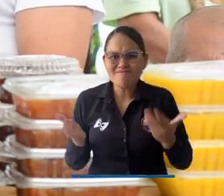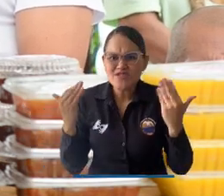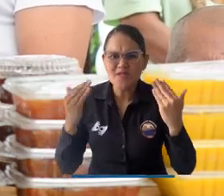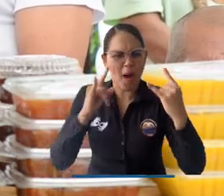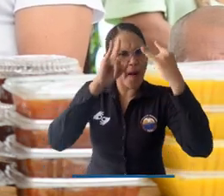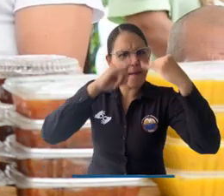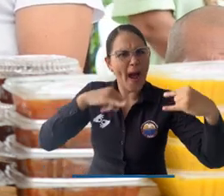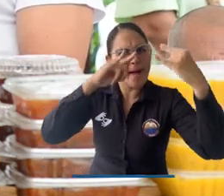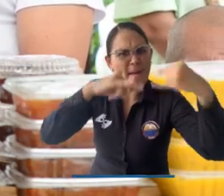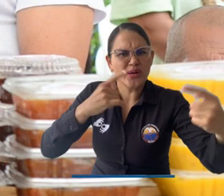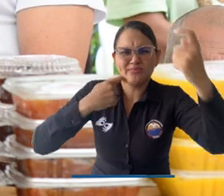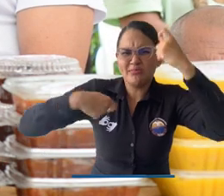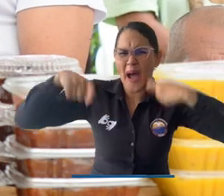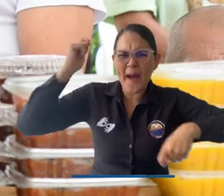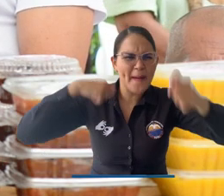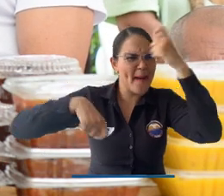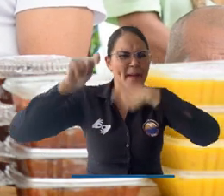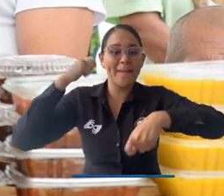porque estamos